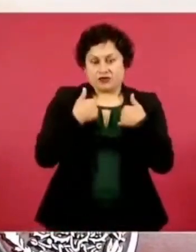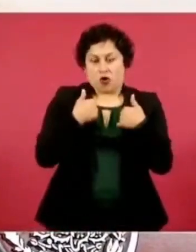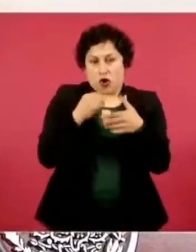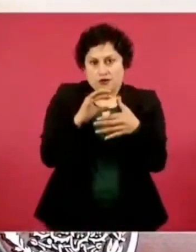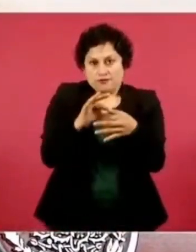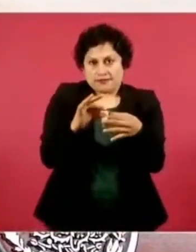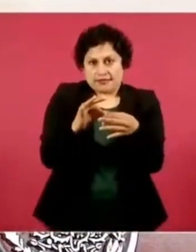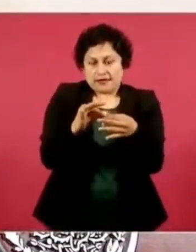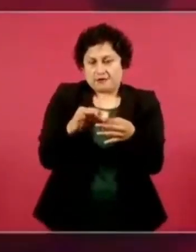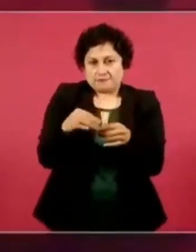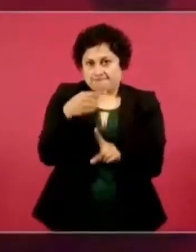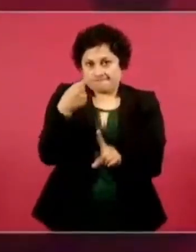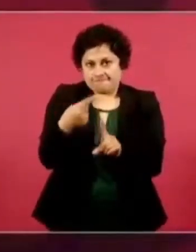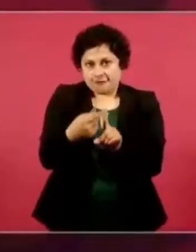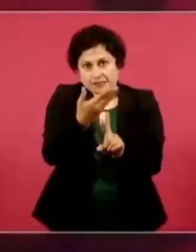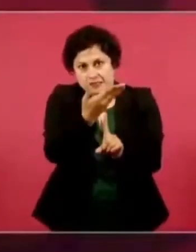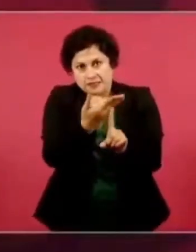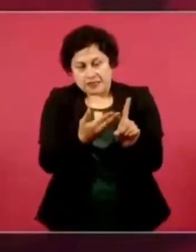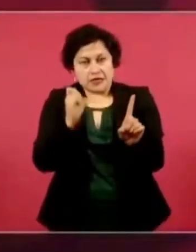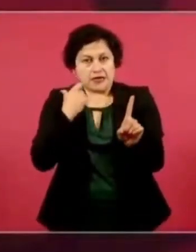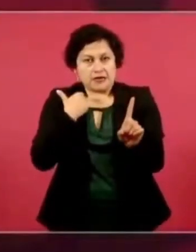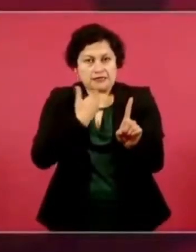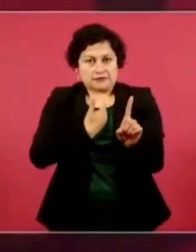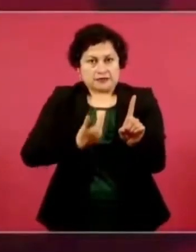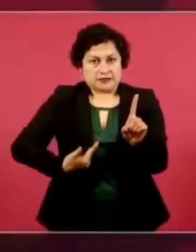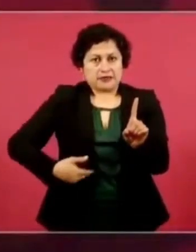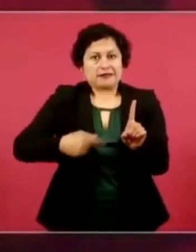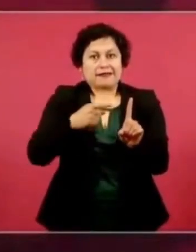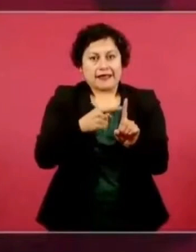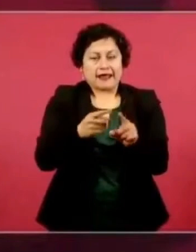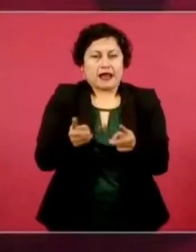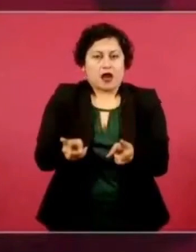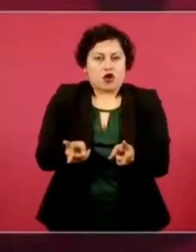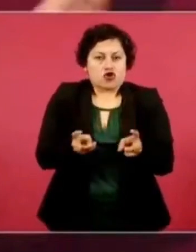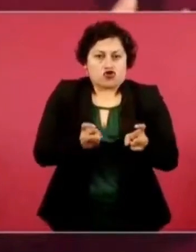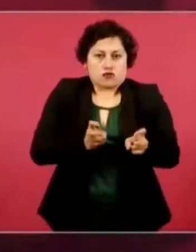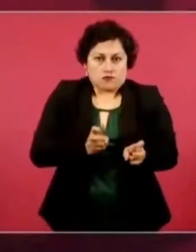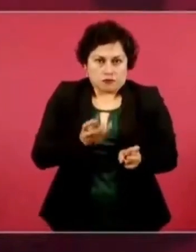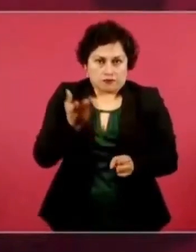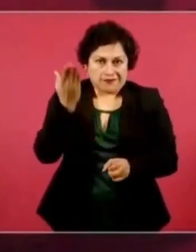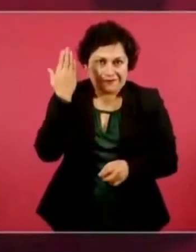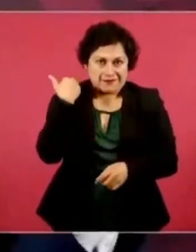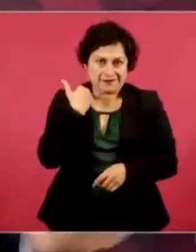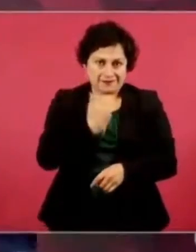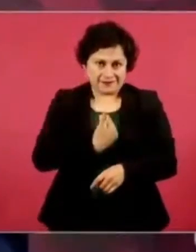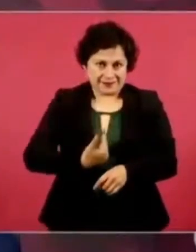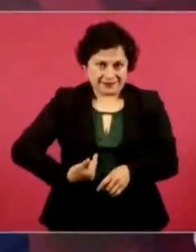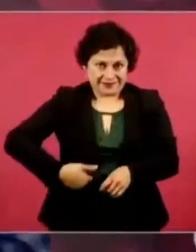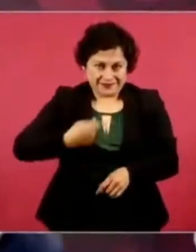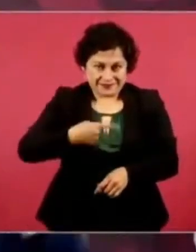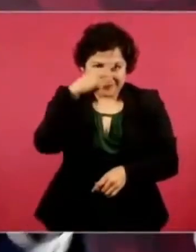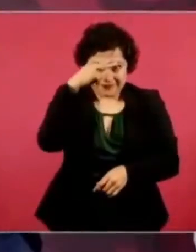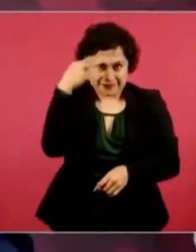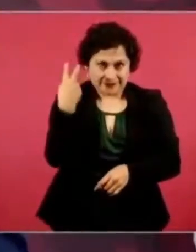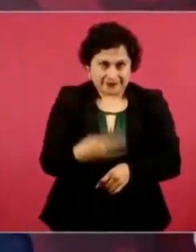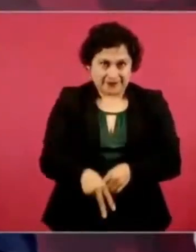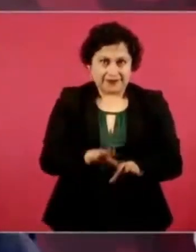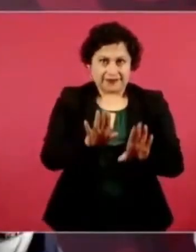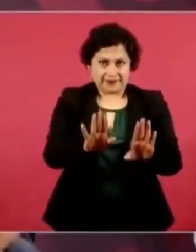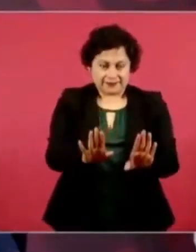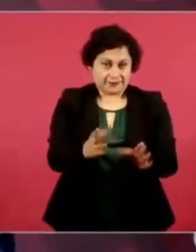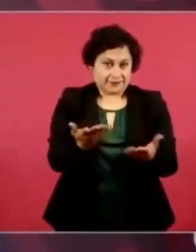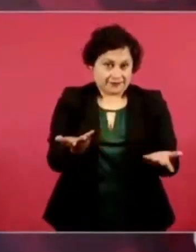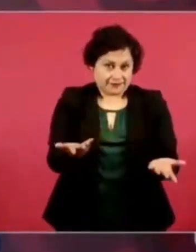República no de cualquier persona pues imagínense Ciro y López doriga y lor